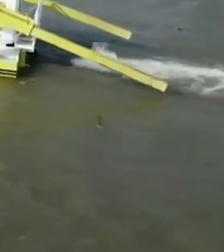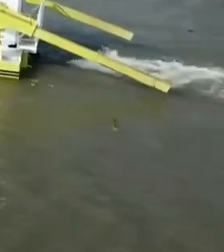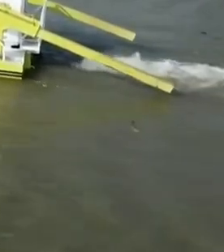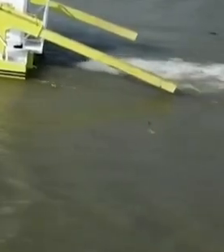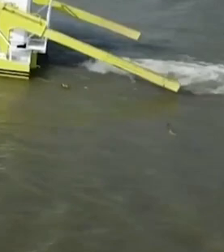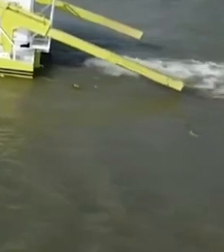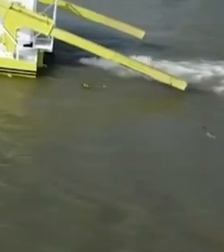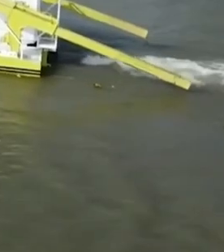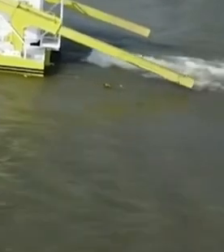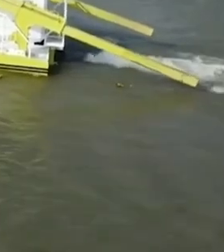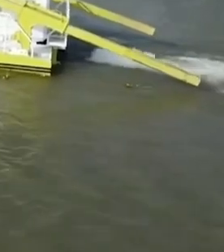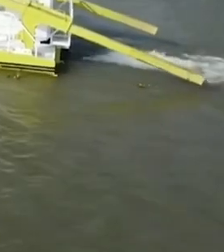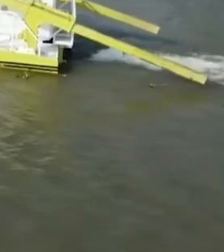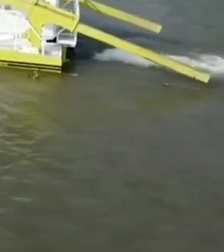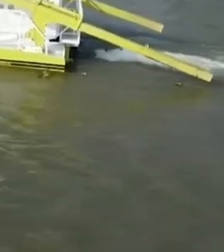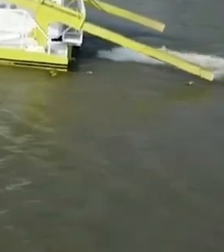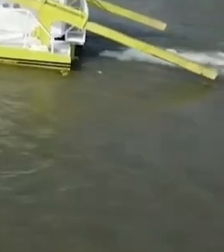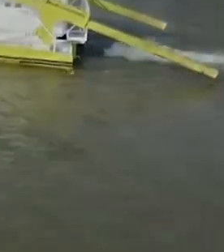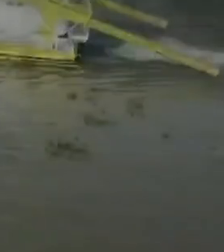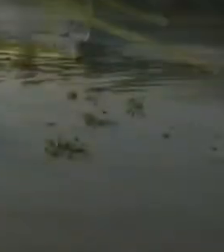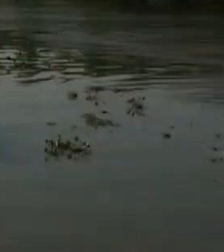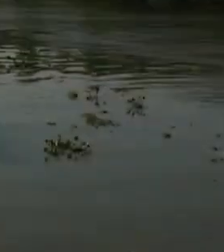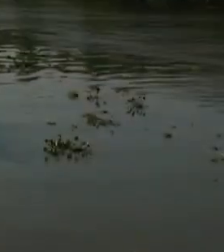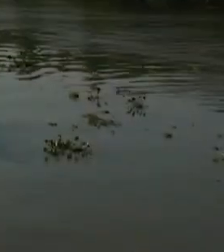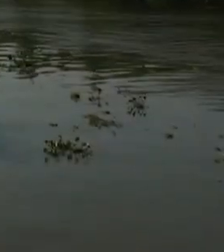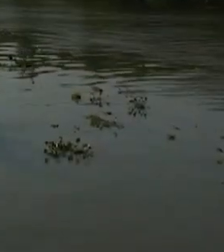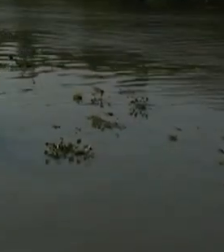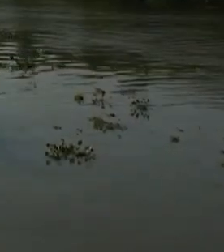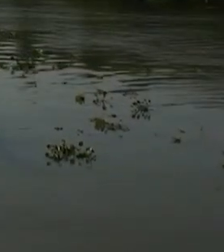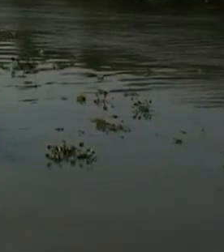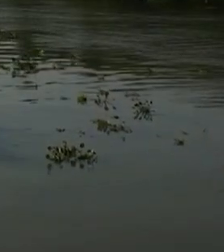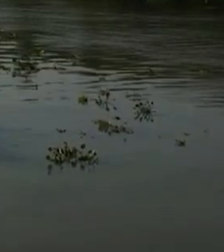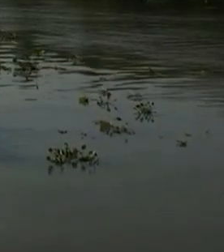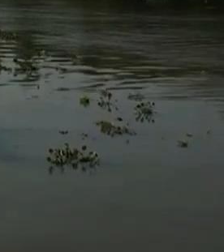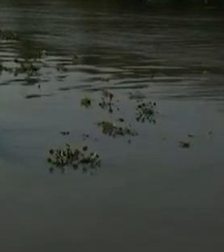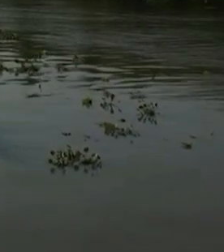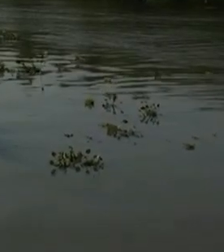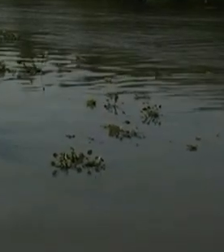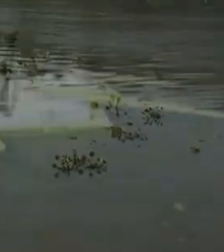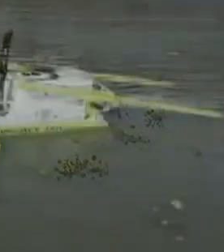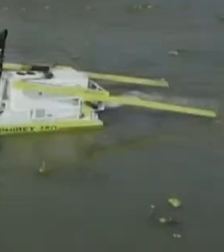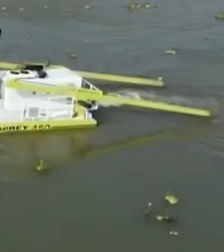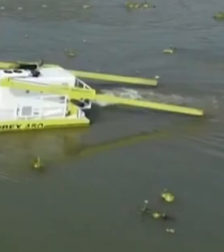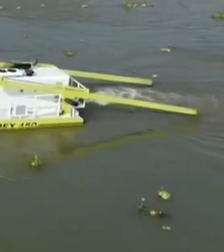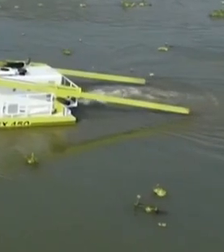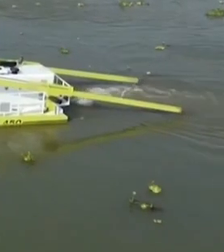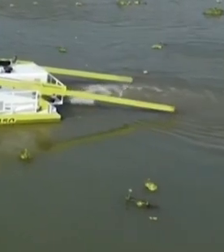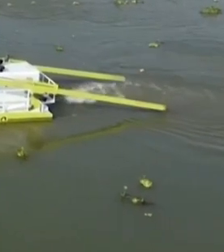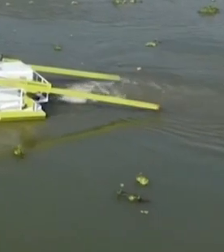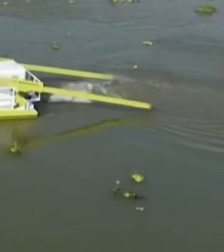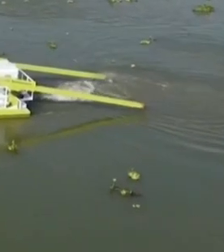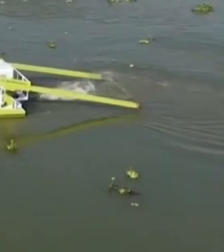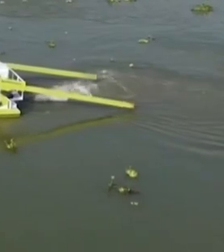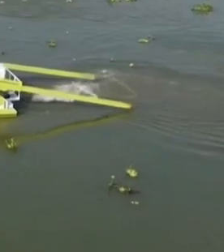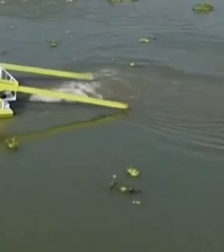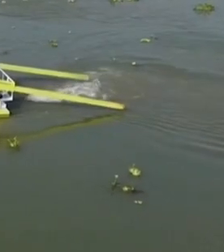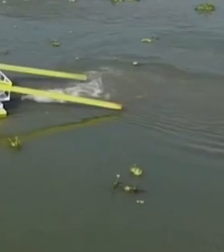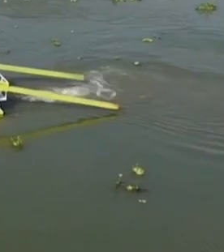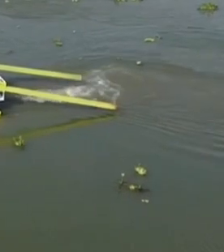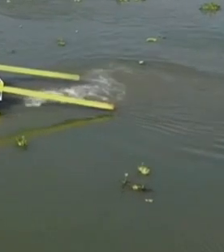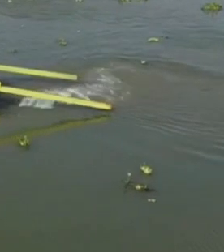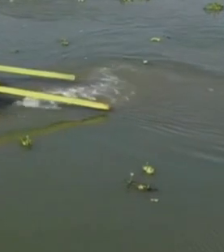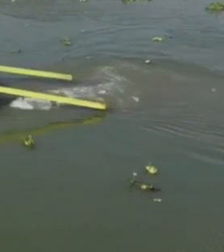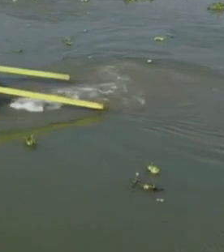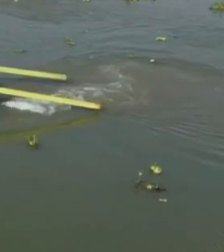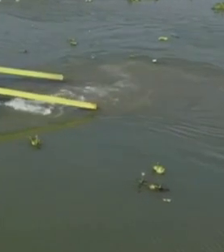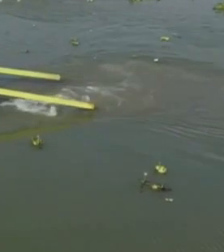ayudan a eficientar las operaciones, sobre todo en lugares de difícil acceso, de ríos, lagos y lagunas. Su funcionamiento